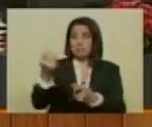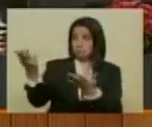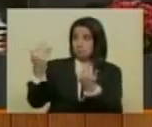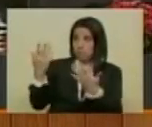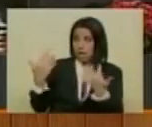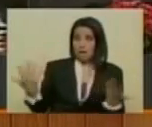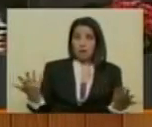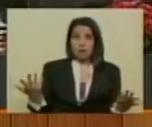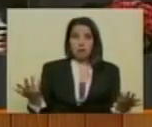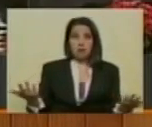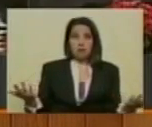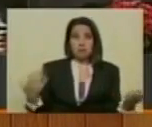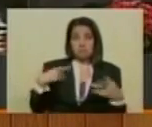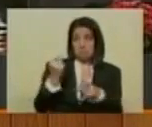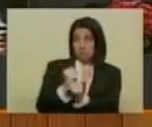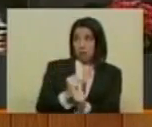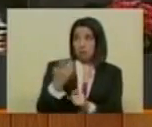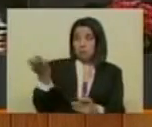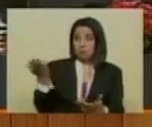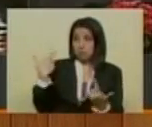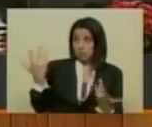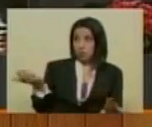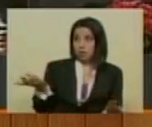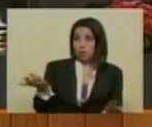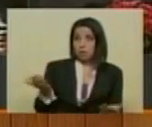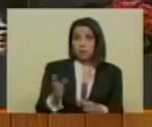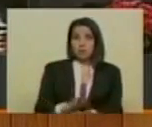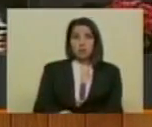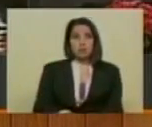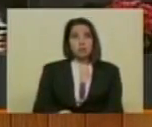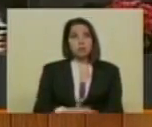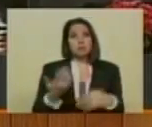dije: aquí estoy listo esperándolo.